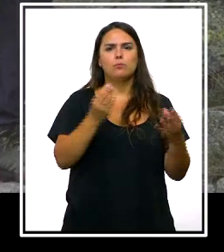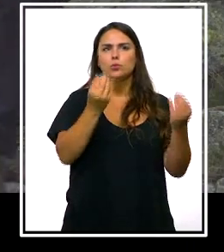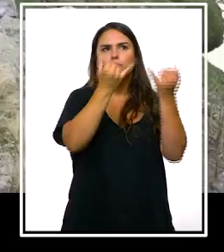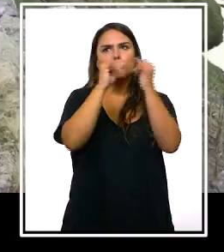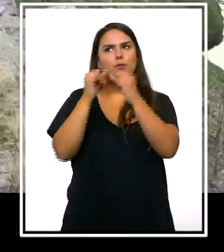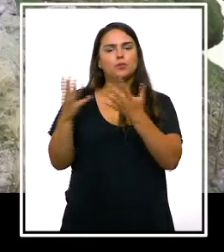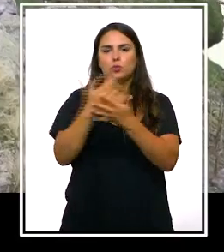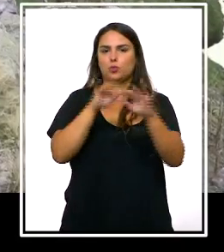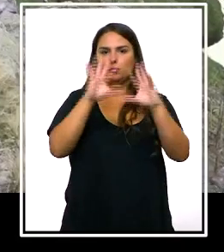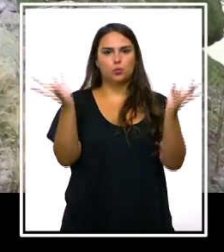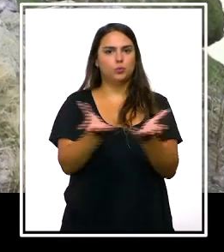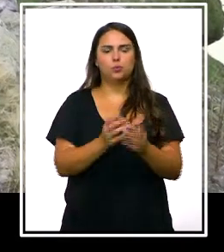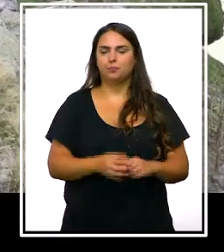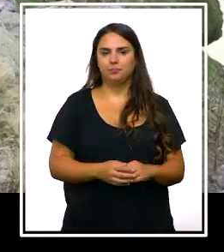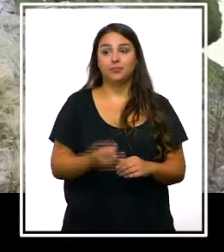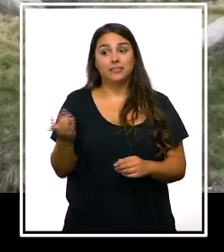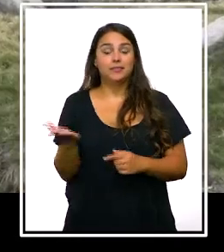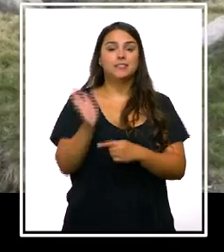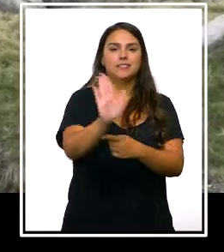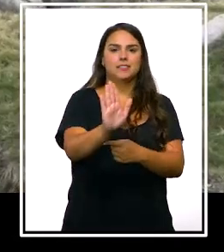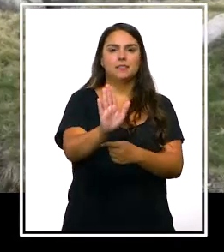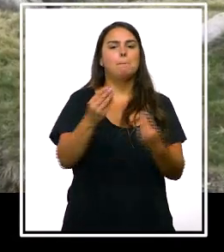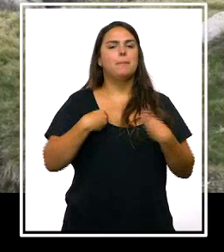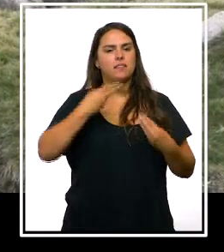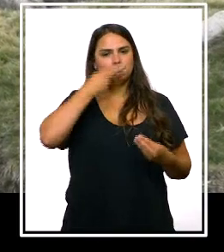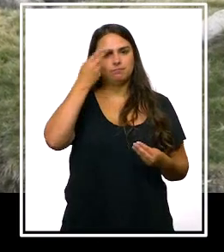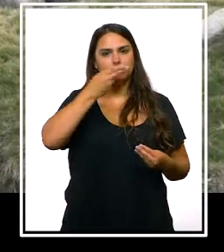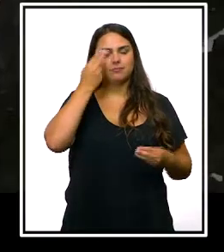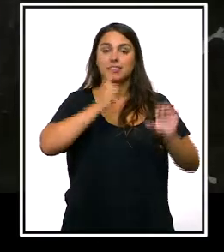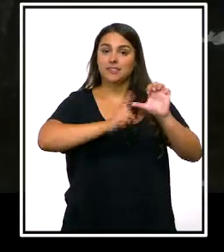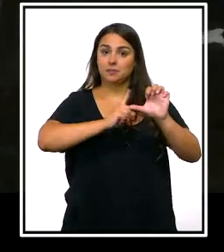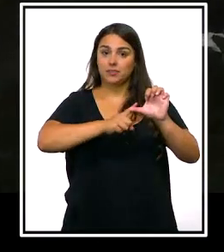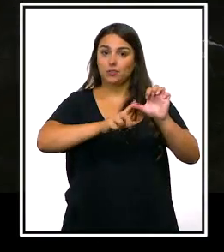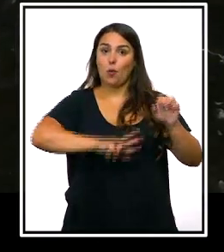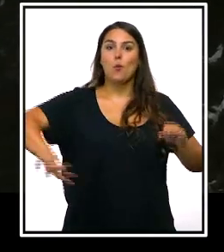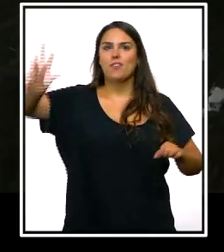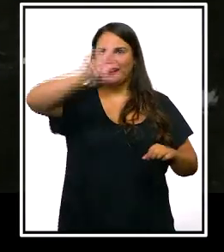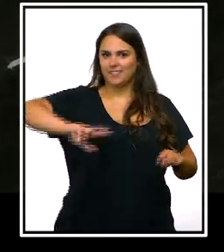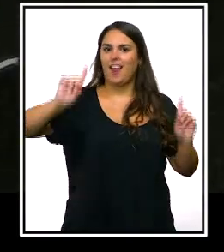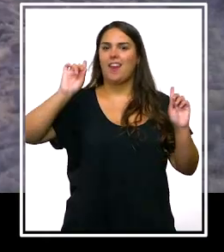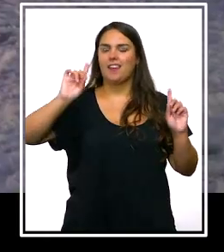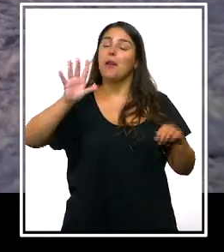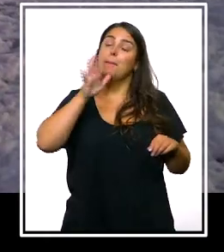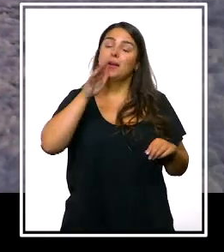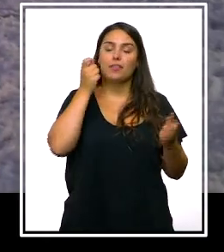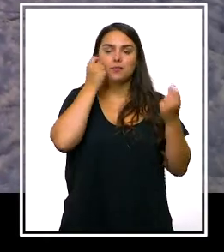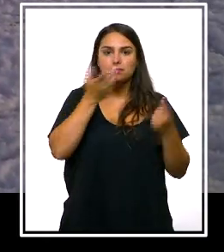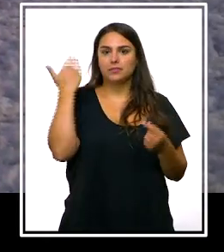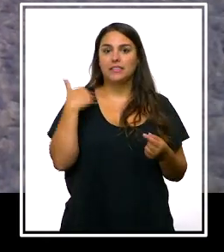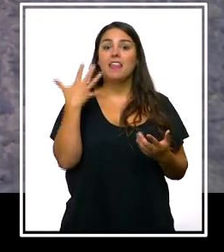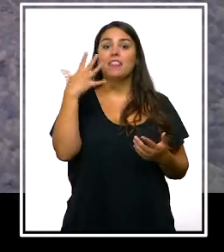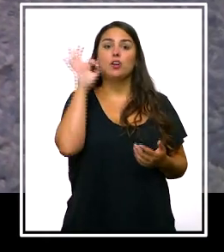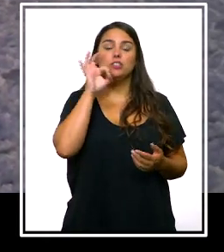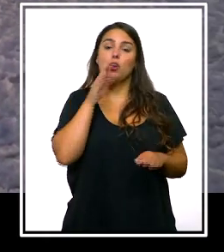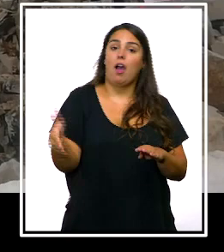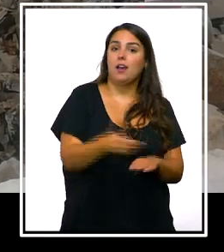de festivales de todo el mundo, mostrando la interesante vida de este extremeño universal que, como ya hicieran los descubridores